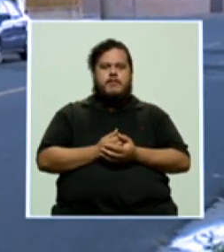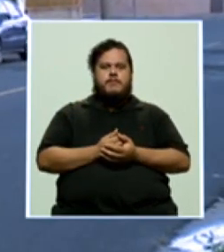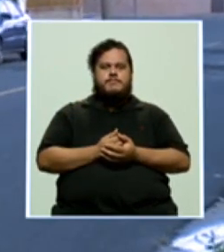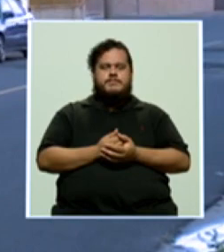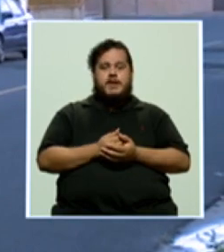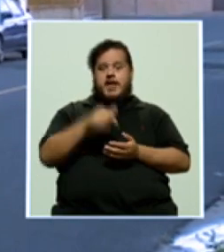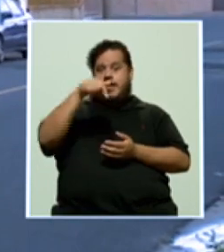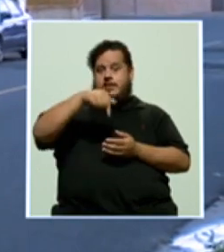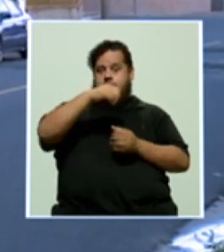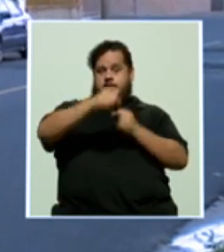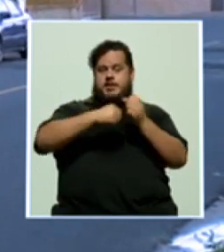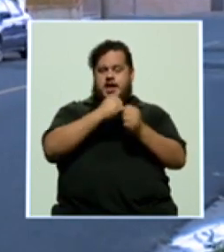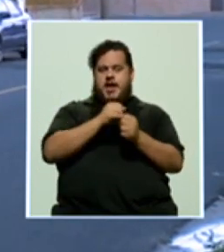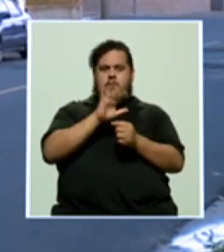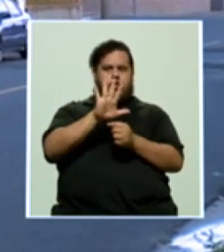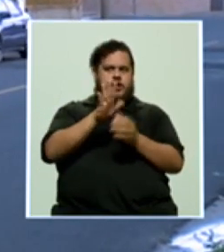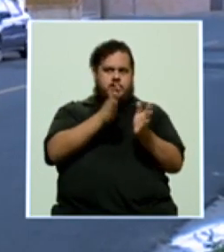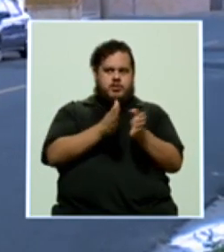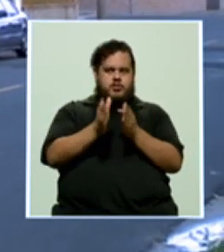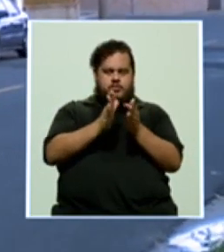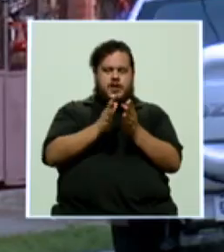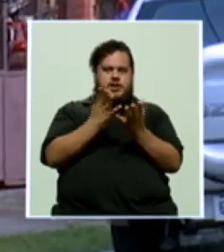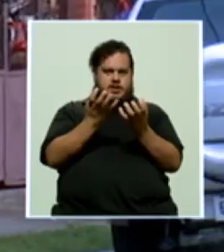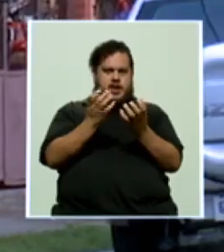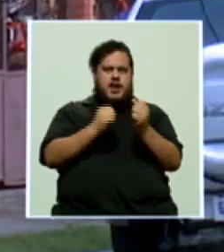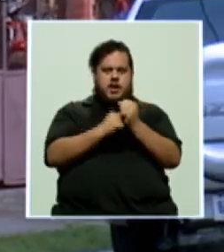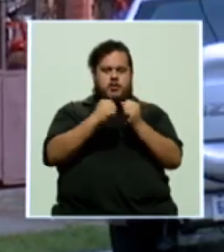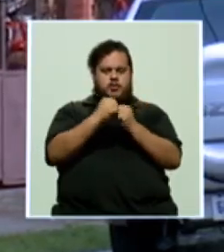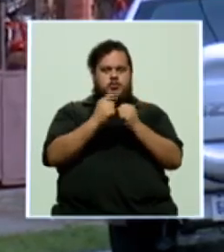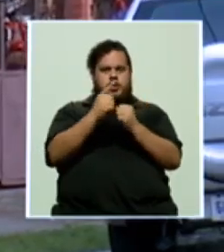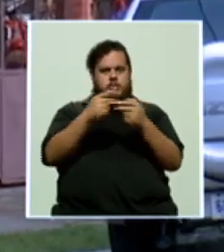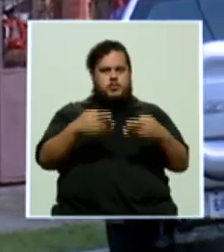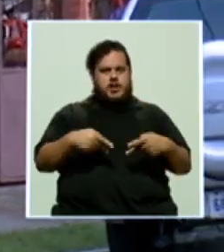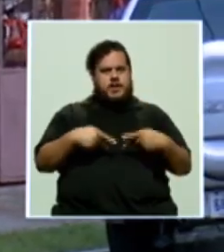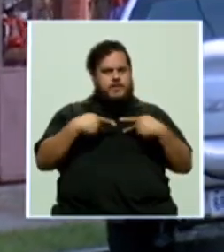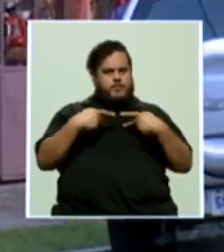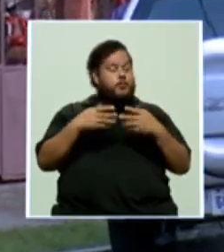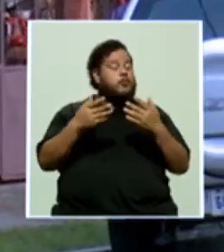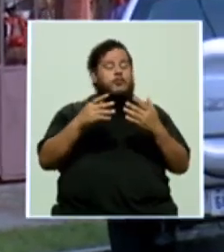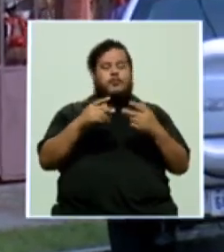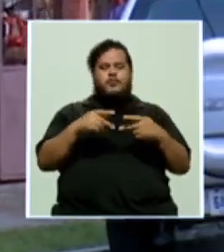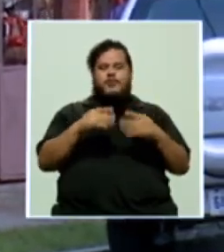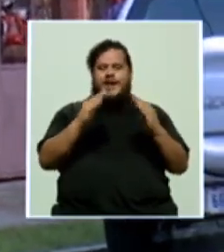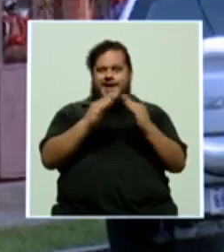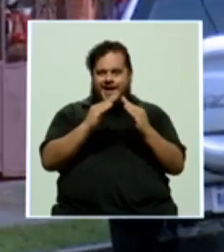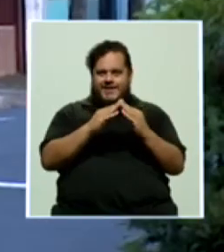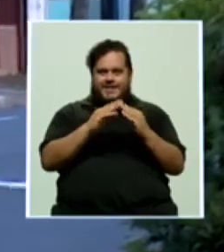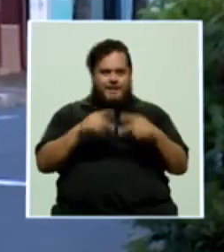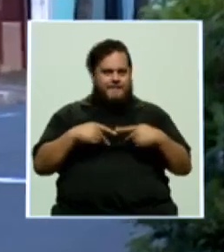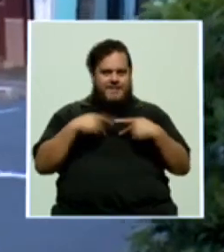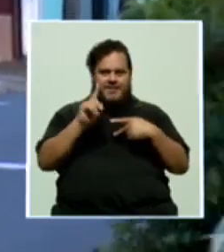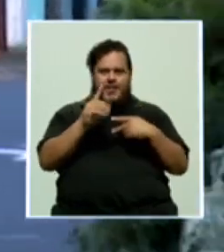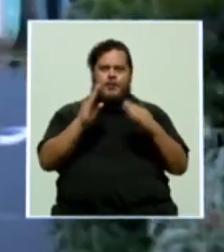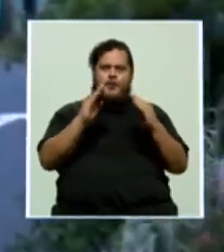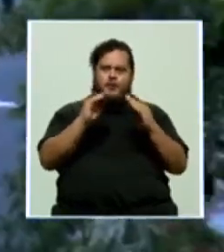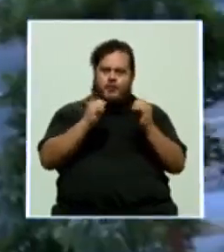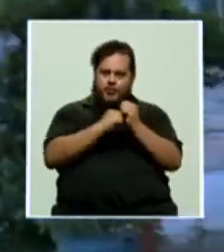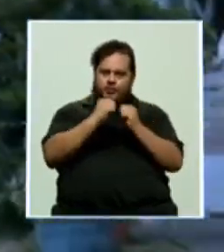Si este año entre sus planes está construir una vivienda, esta noticia le puede interesar, y es que el Bambi dispone